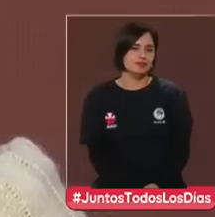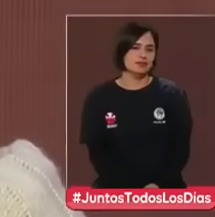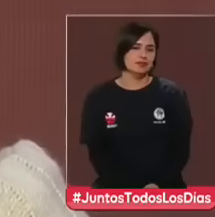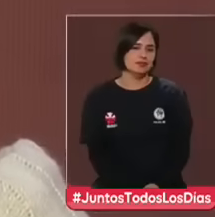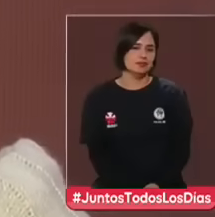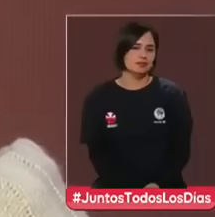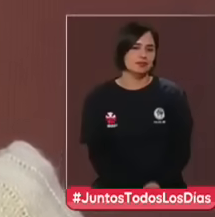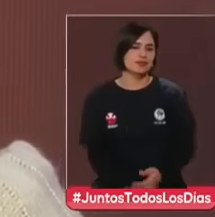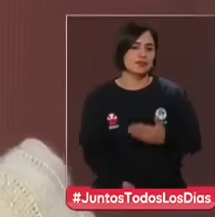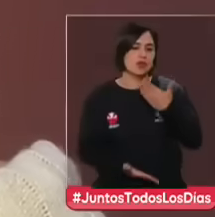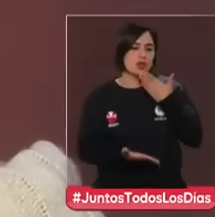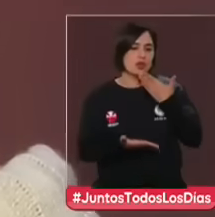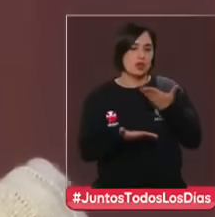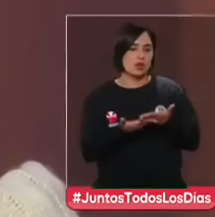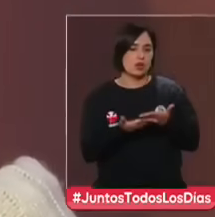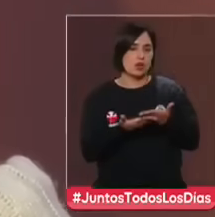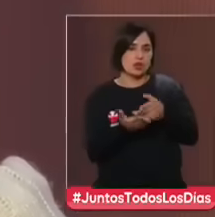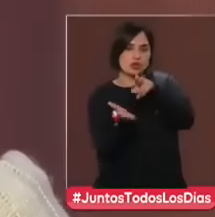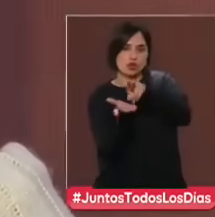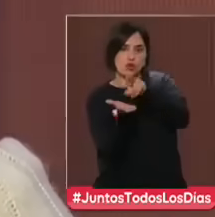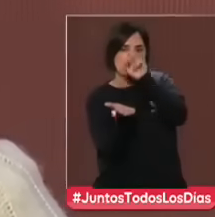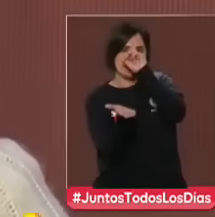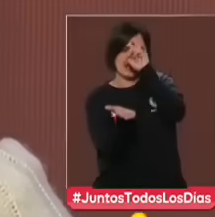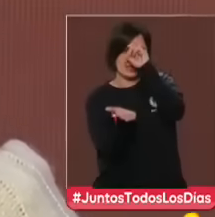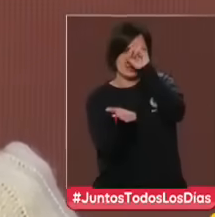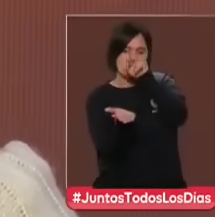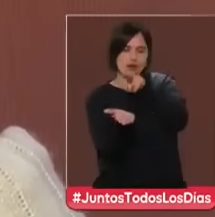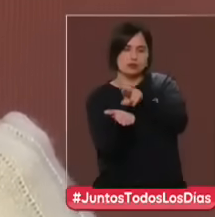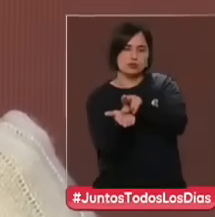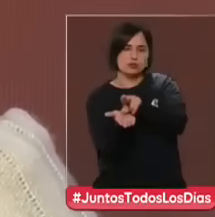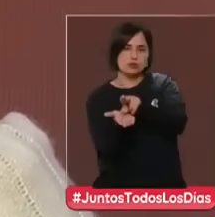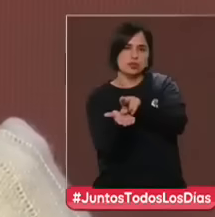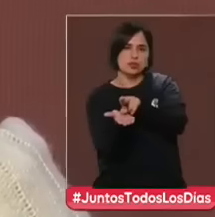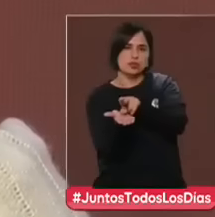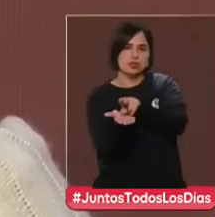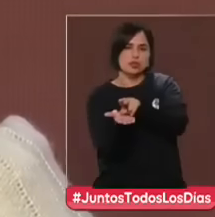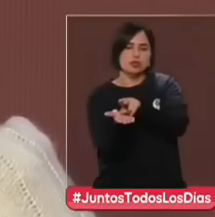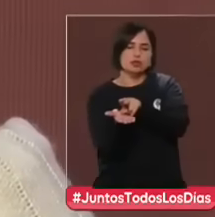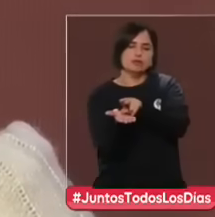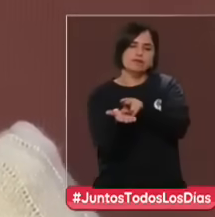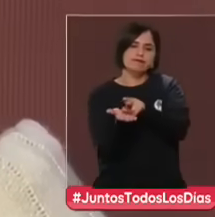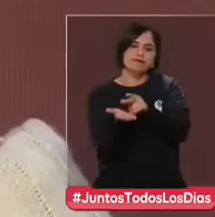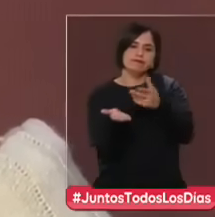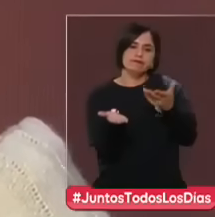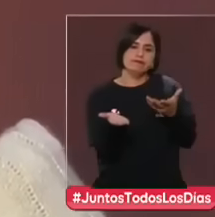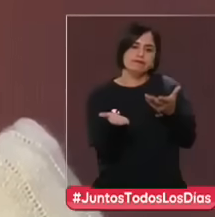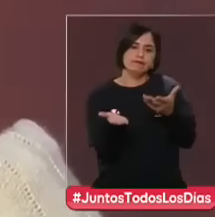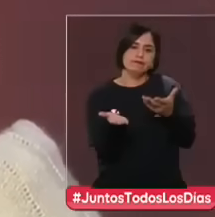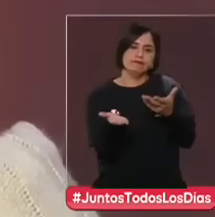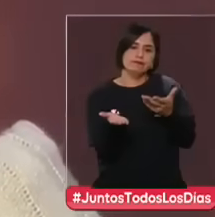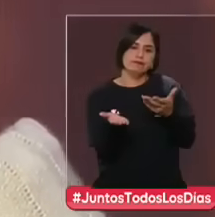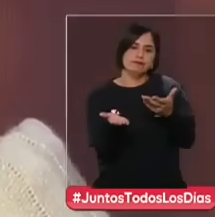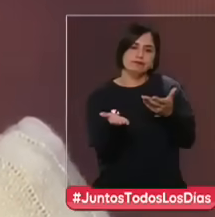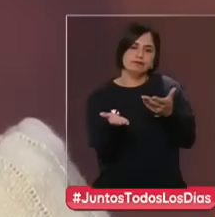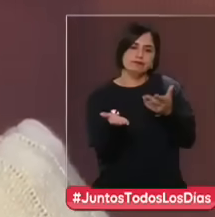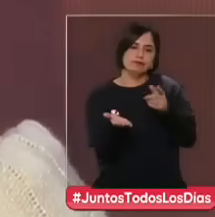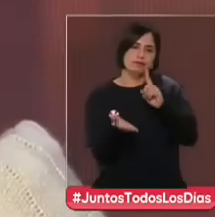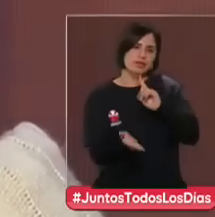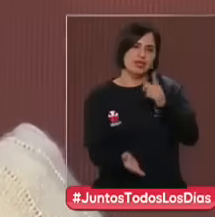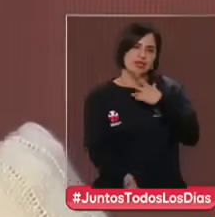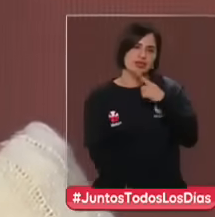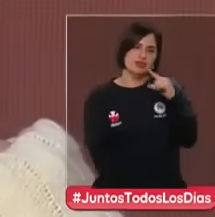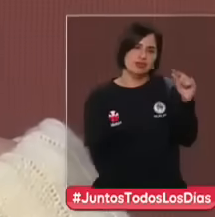Cuando estaba hospitalizada, fue para que no se